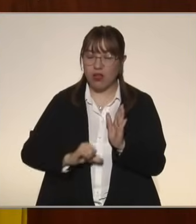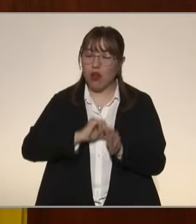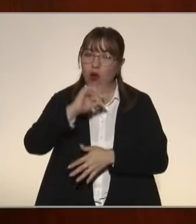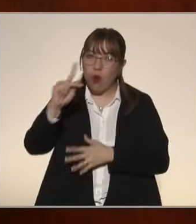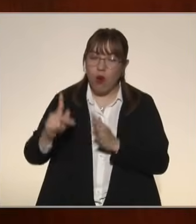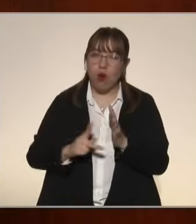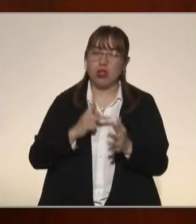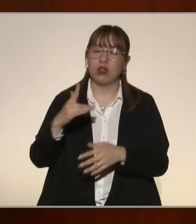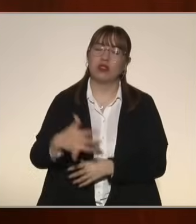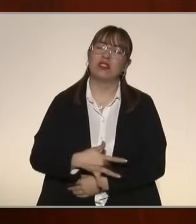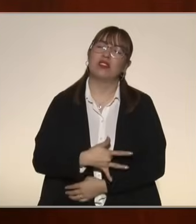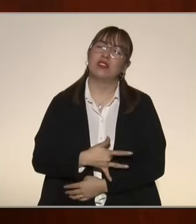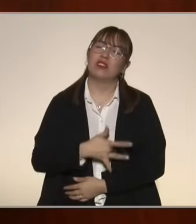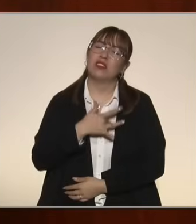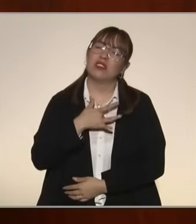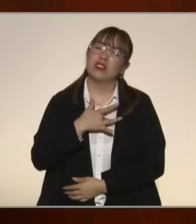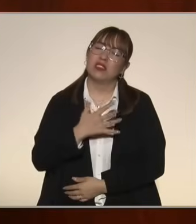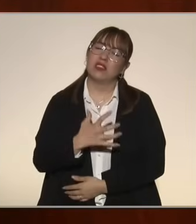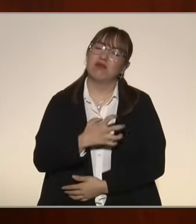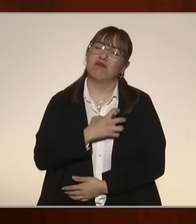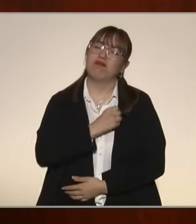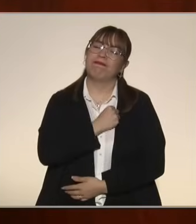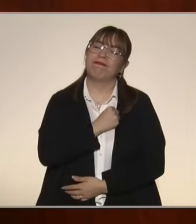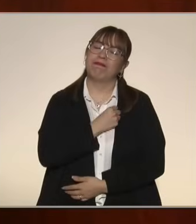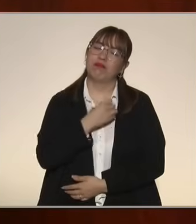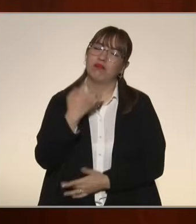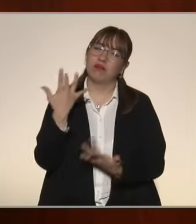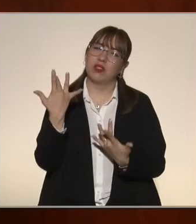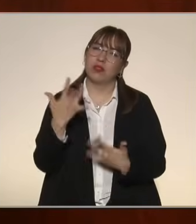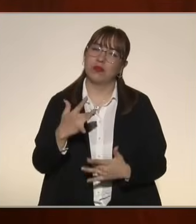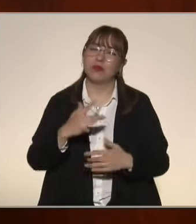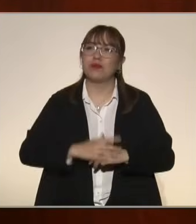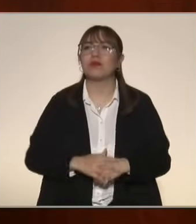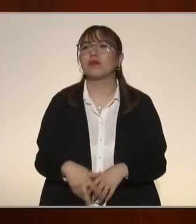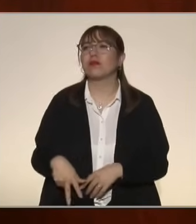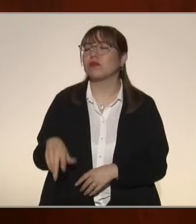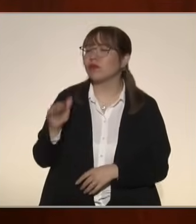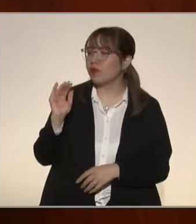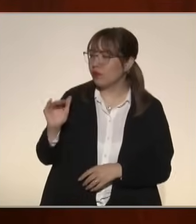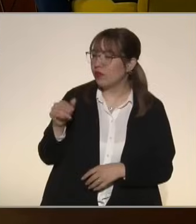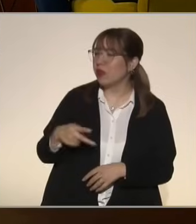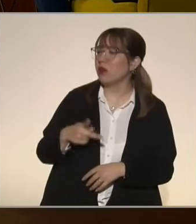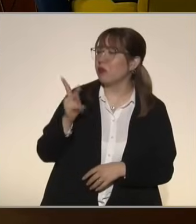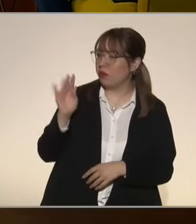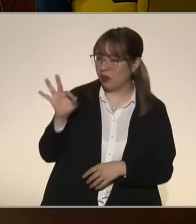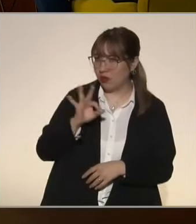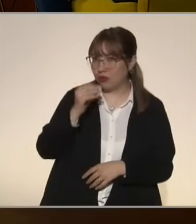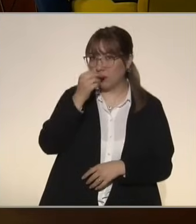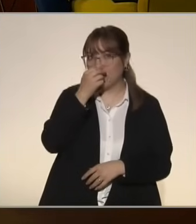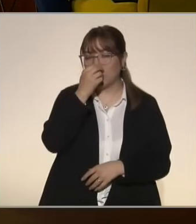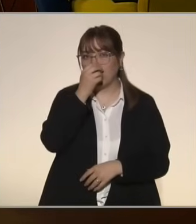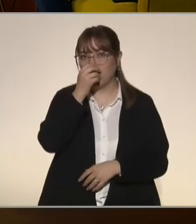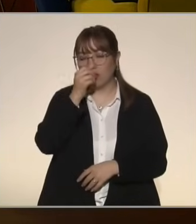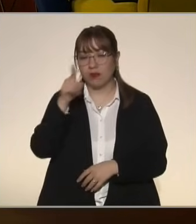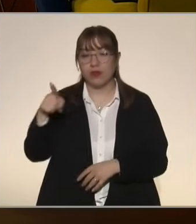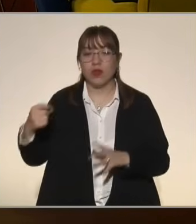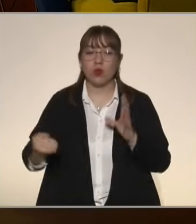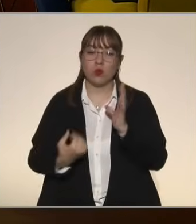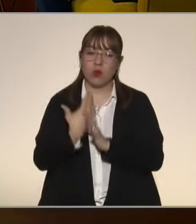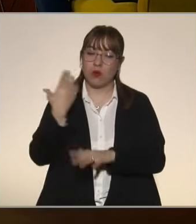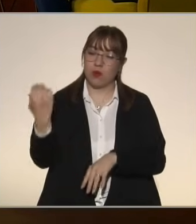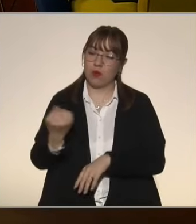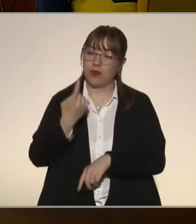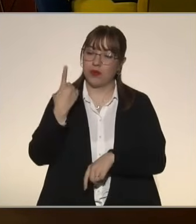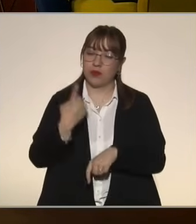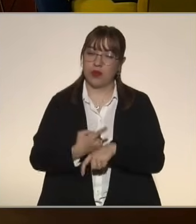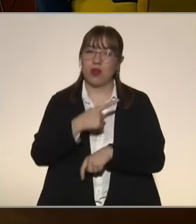más y me sigue doliendo. Oye, Gaby, pero ¿no sería tal vez una oportunidad justo para eso? O sea, si en esta temporada los que nos